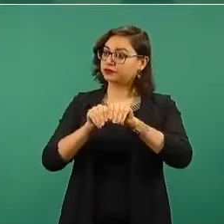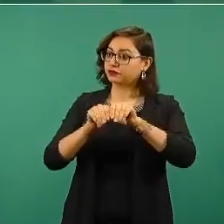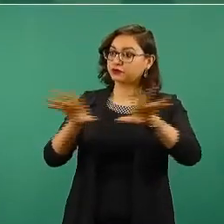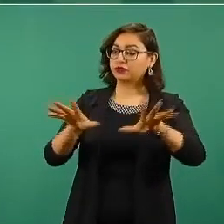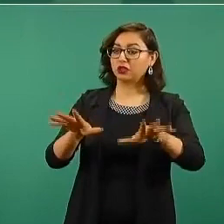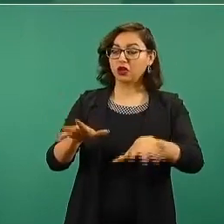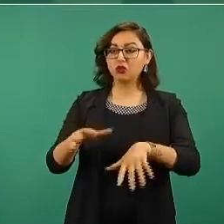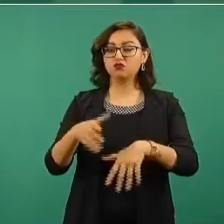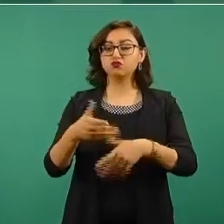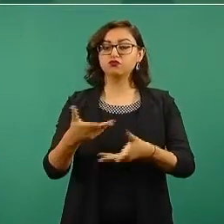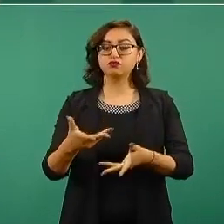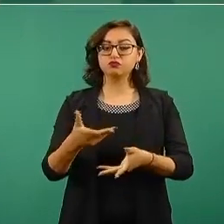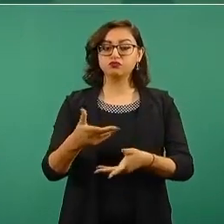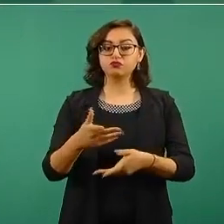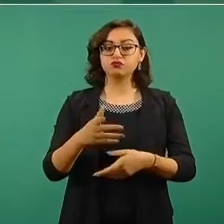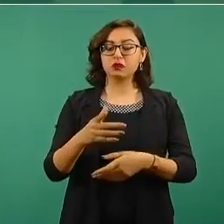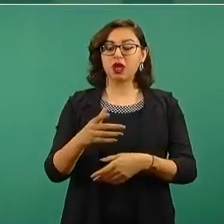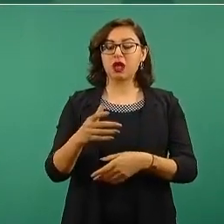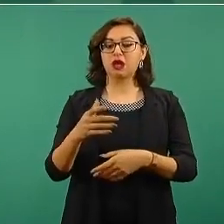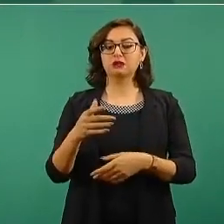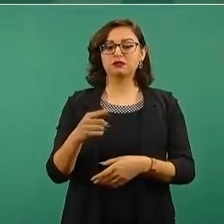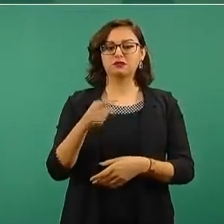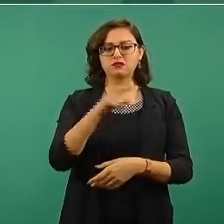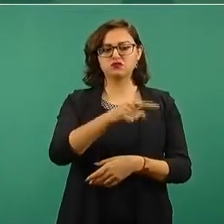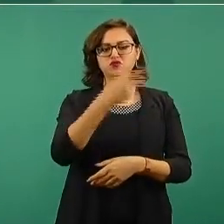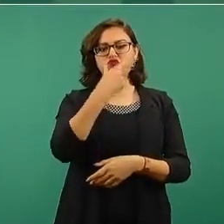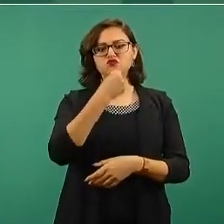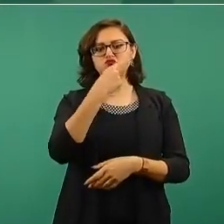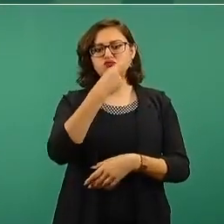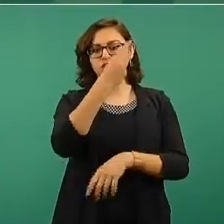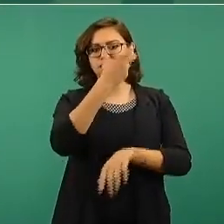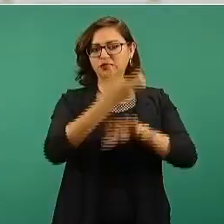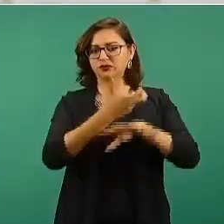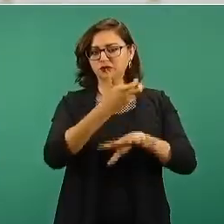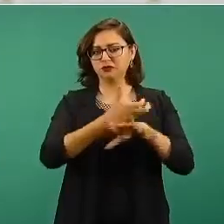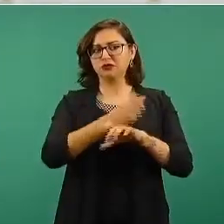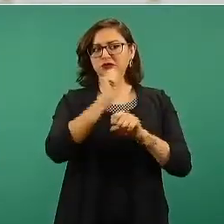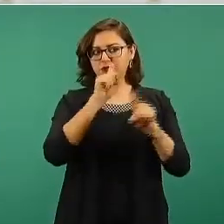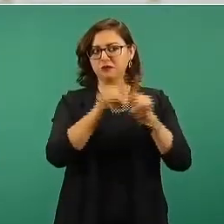que por cierto la acuñó un publicista estadounidense,